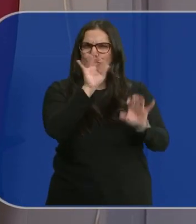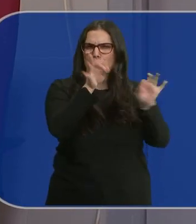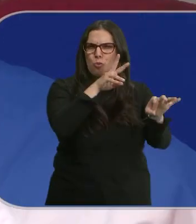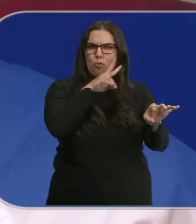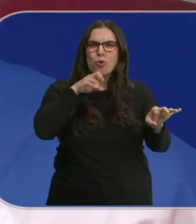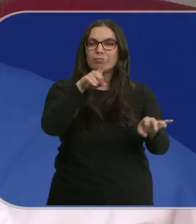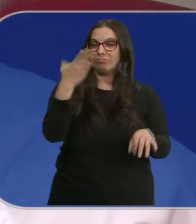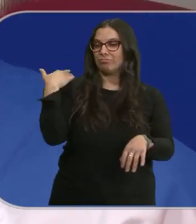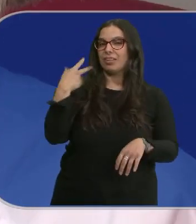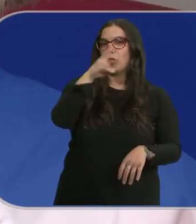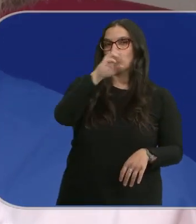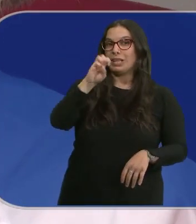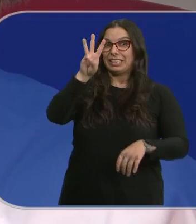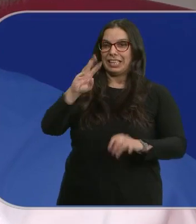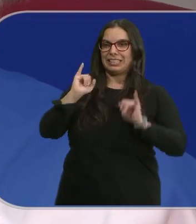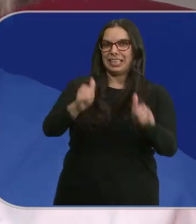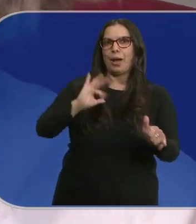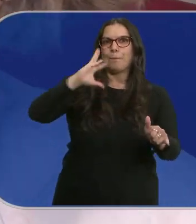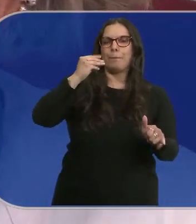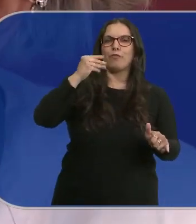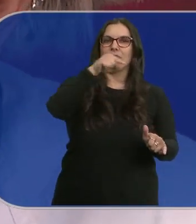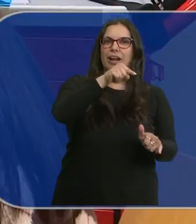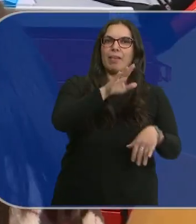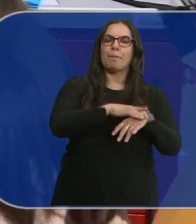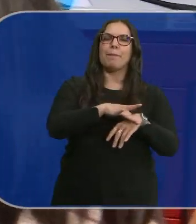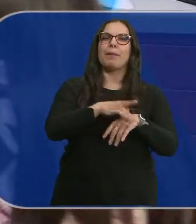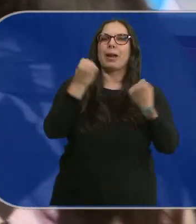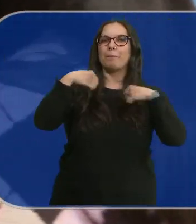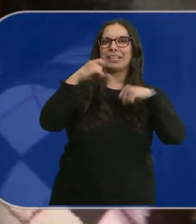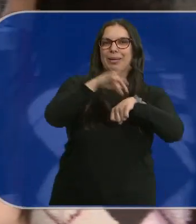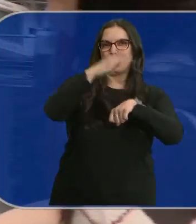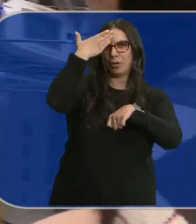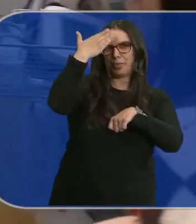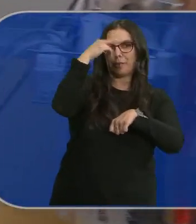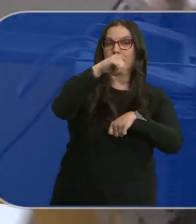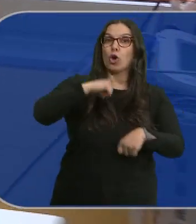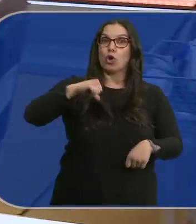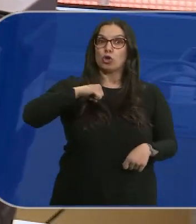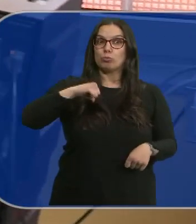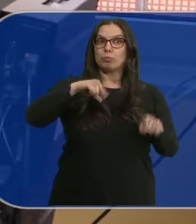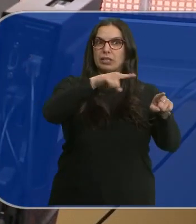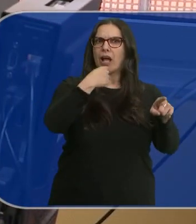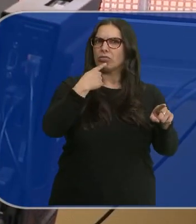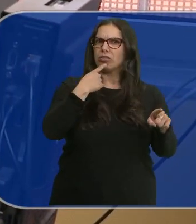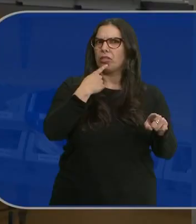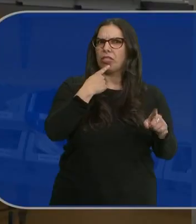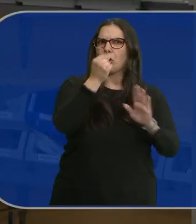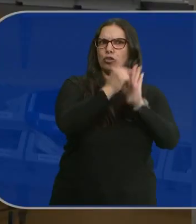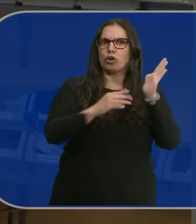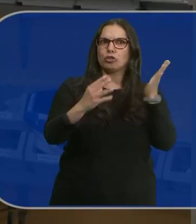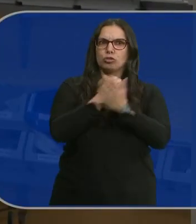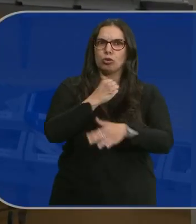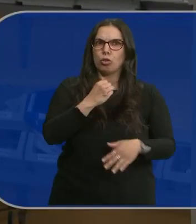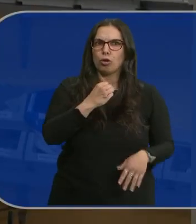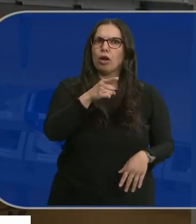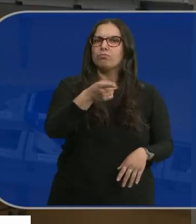llegó a Ponferrada en 2003 para realizar el MIR de médico de familia. El Hospital El Bierzo reunía todo lo que buscaba. Nos conocían con